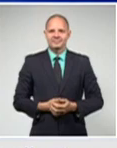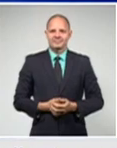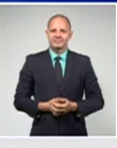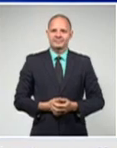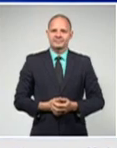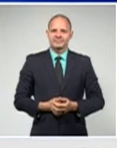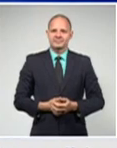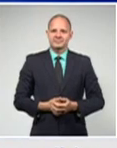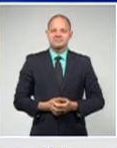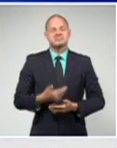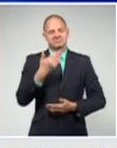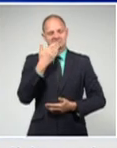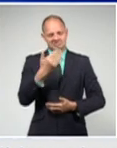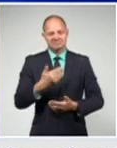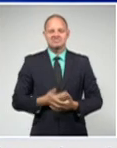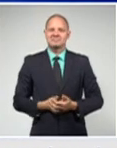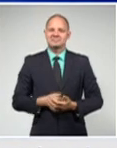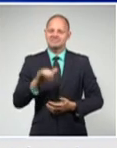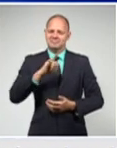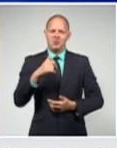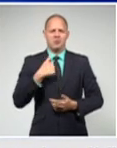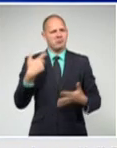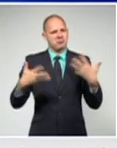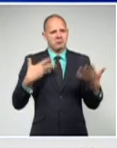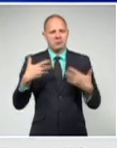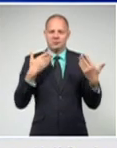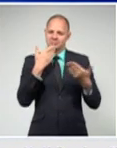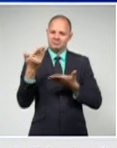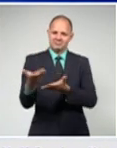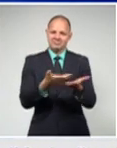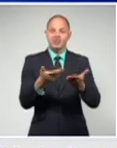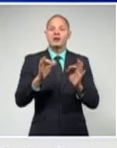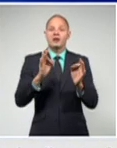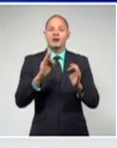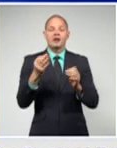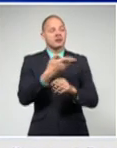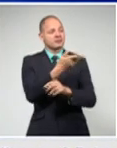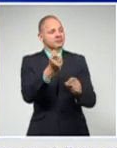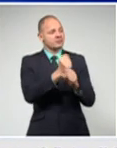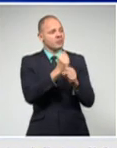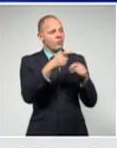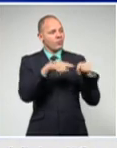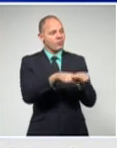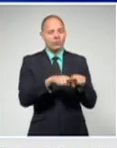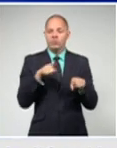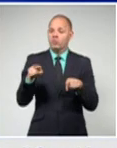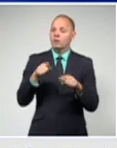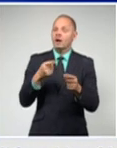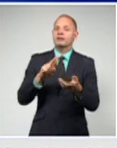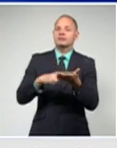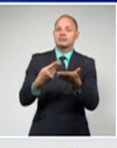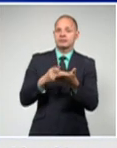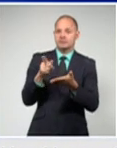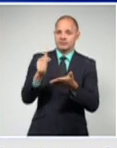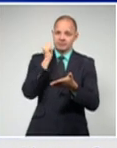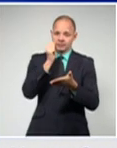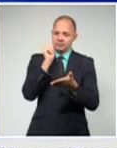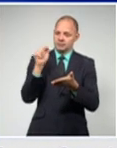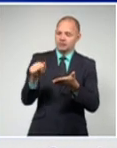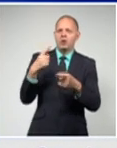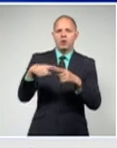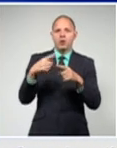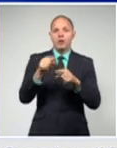de poder compartir, saludar a todo el equipo que nos acompaña, al intérprete de lengua de señas y a todas las